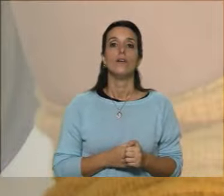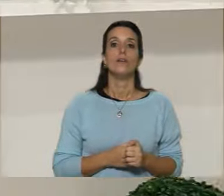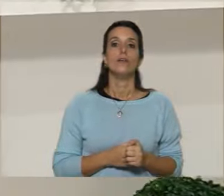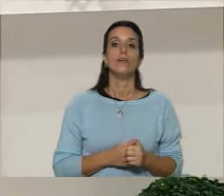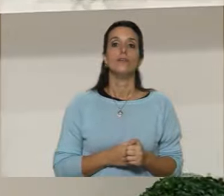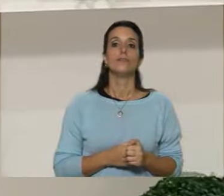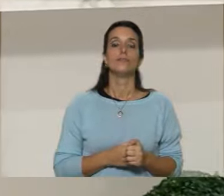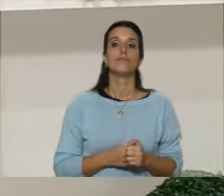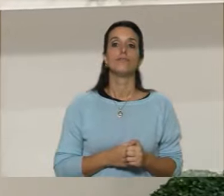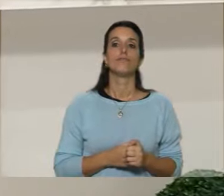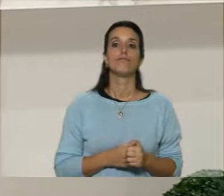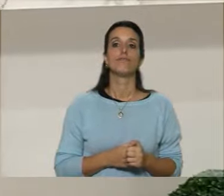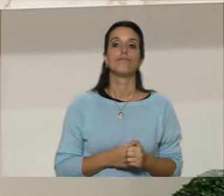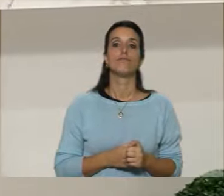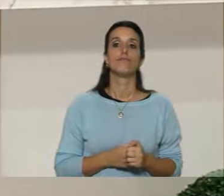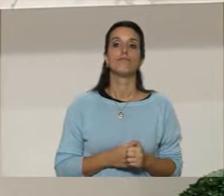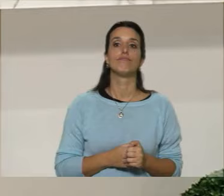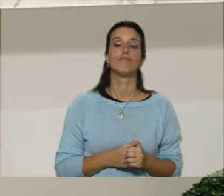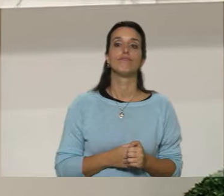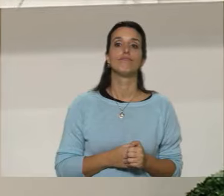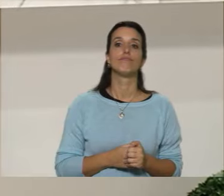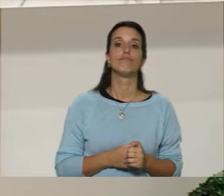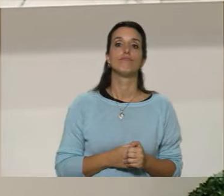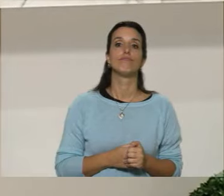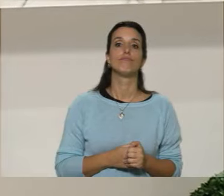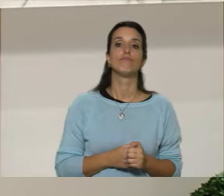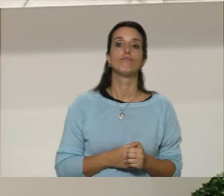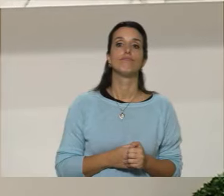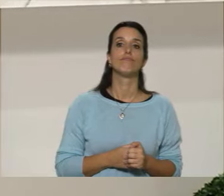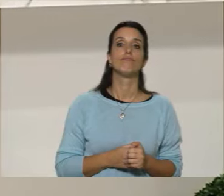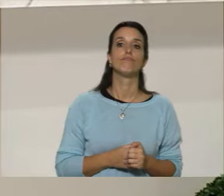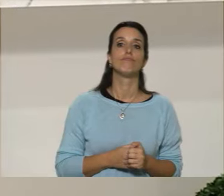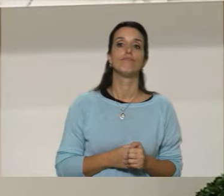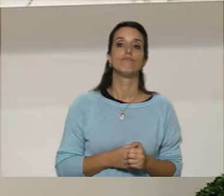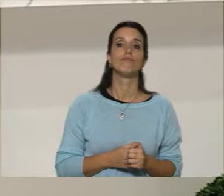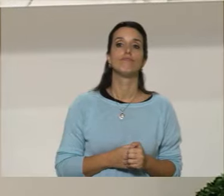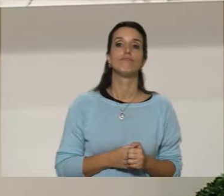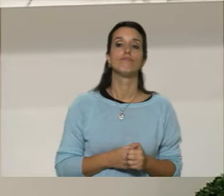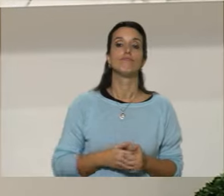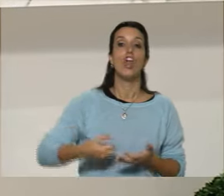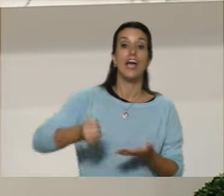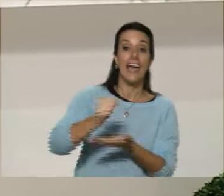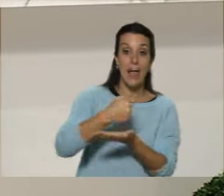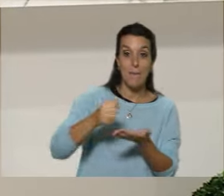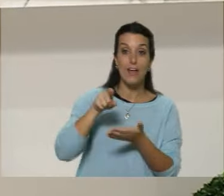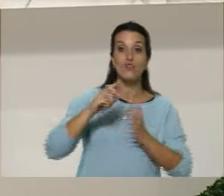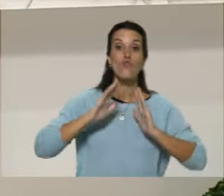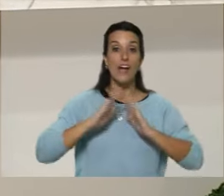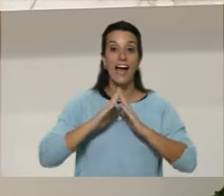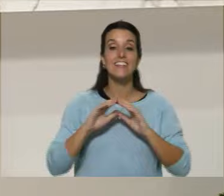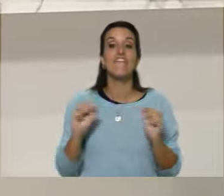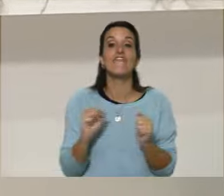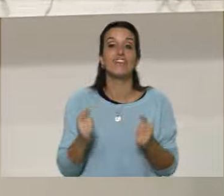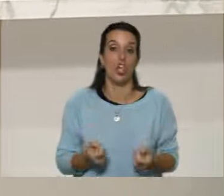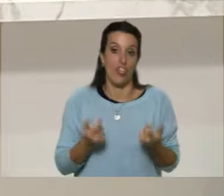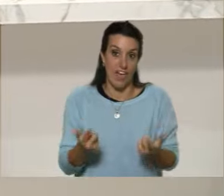la tenemos. Vamos a separar. ¡Epa! Gracias. Ay, por favor. Vos la crema pastelera en tu casa, déjala enfriar un poquito